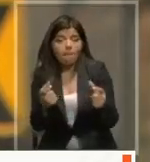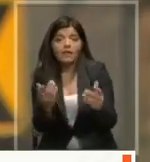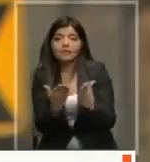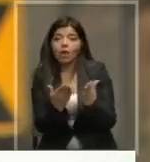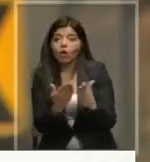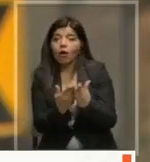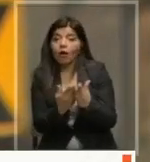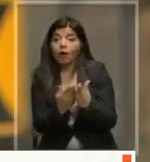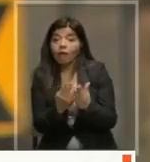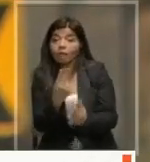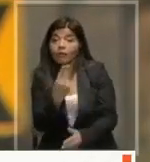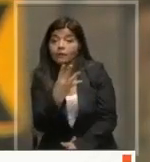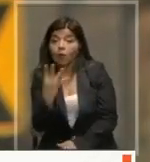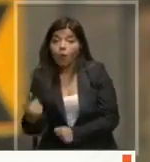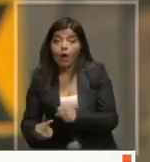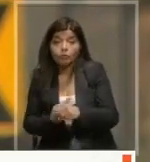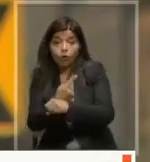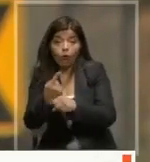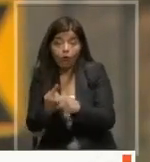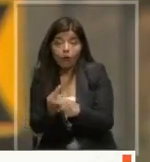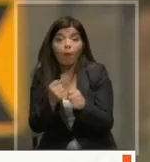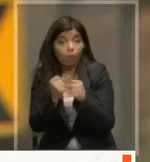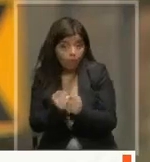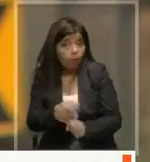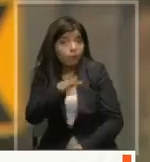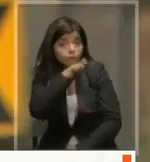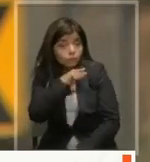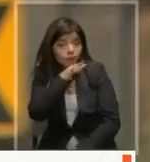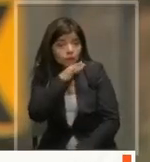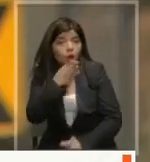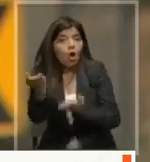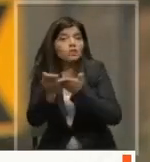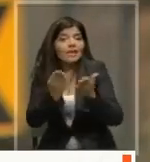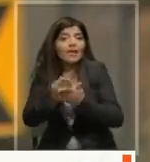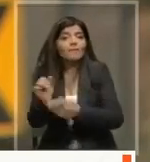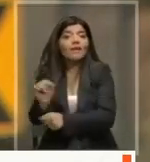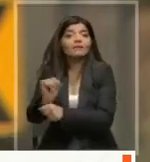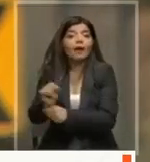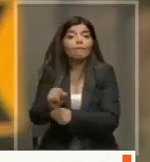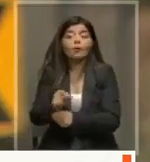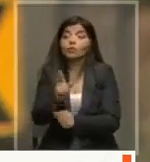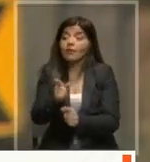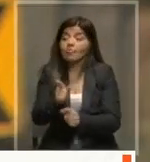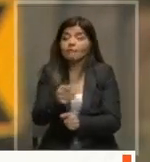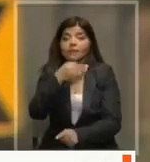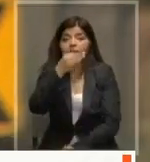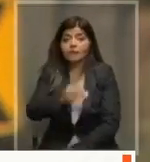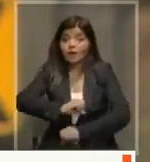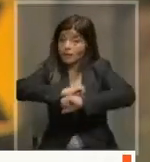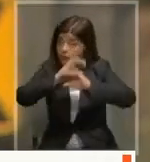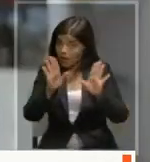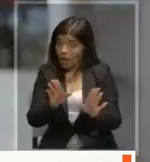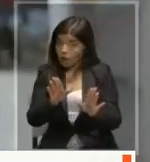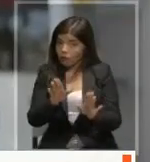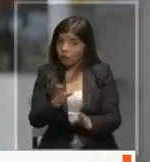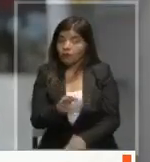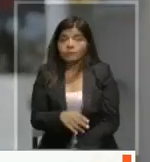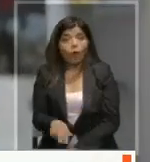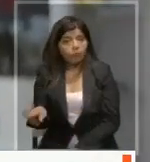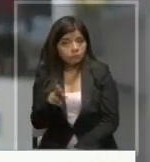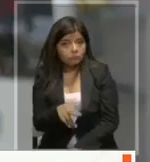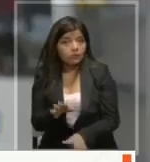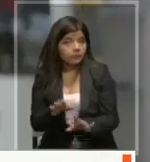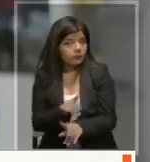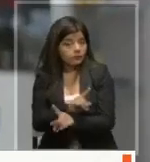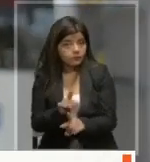el año, las 24 horas del día, y creo que la Seremi de Transporte hoy día la encargada de dejar eso en claro para que esta situación no se vuelva a repetir. Hay que